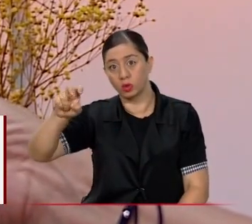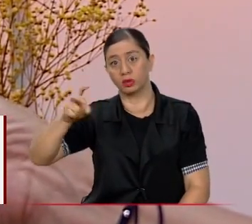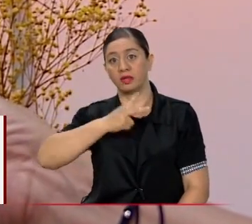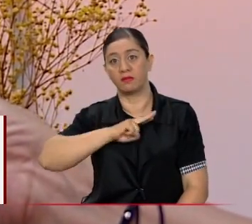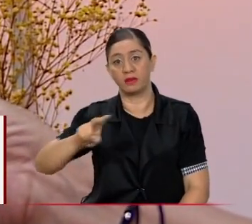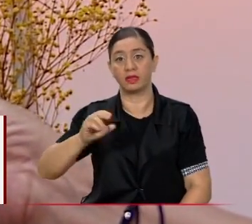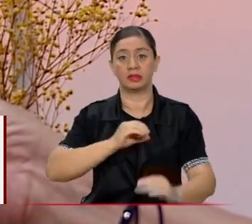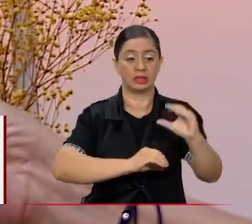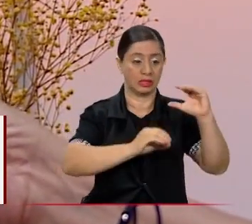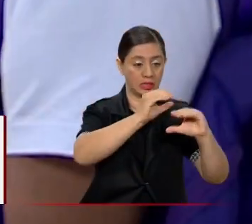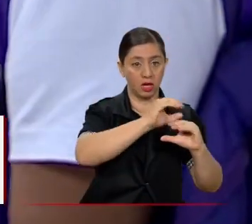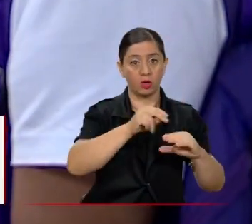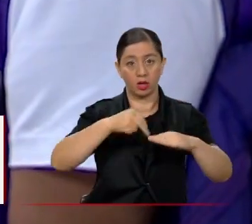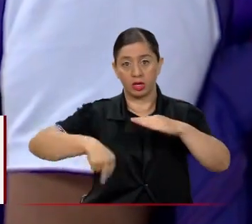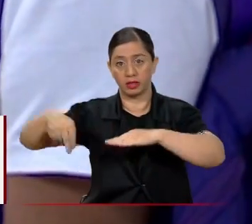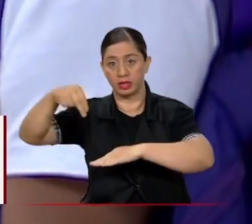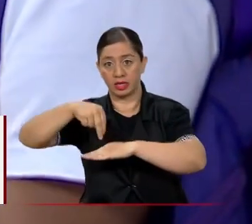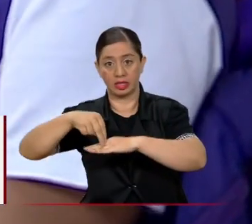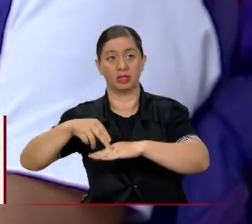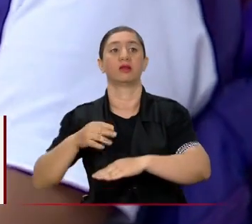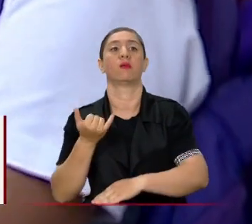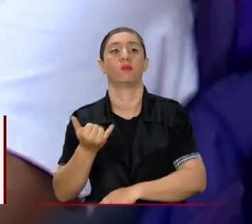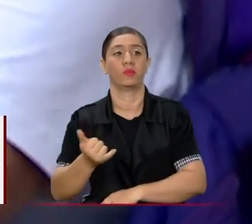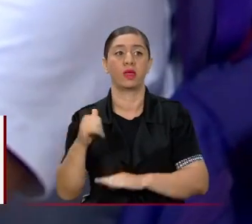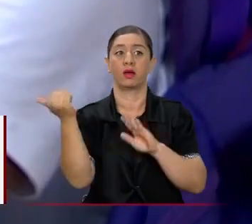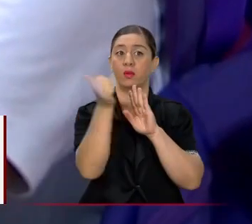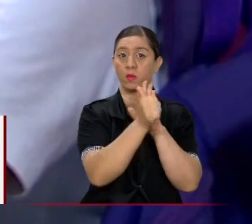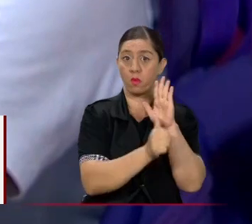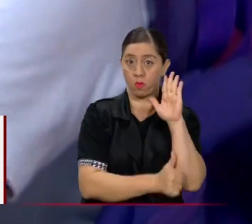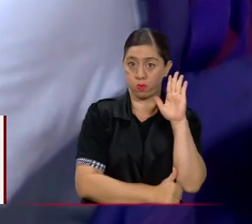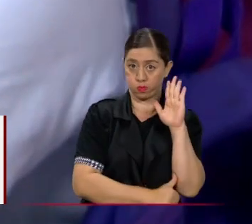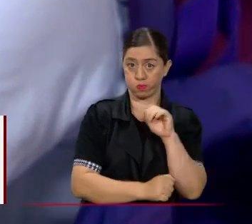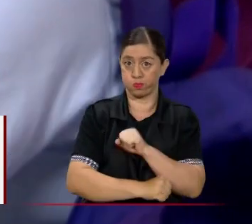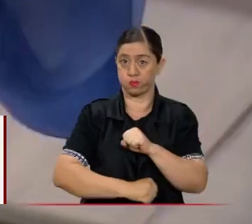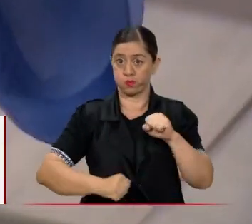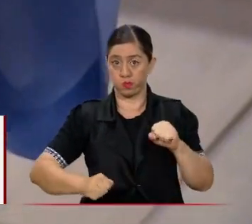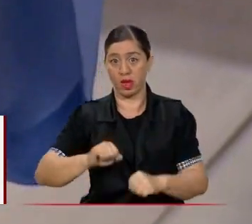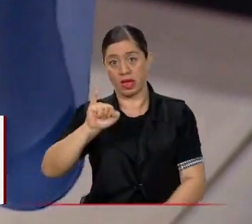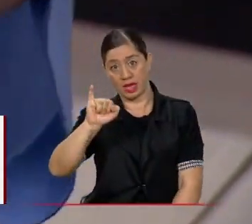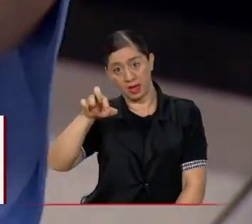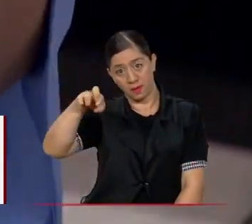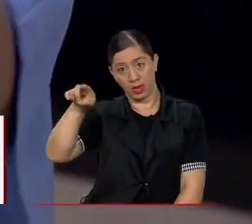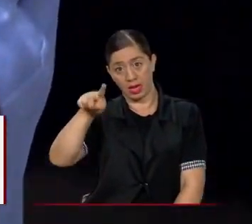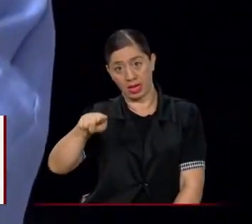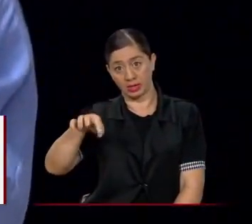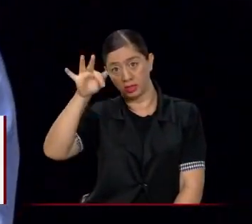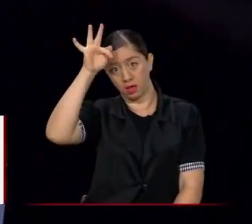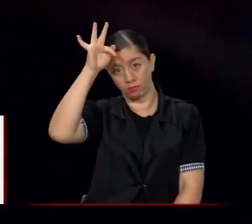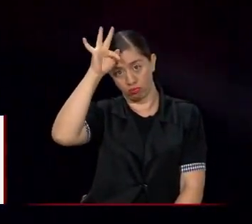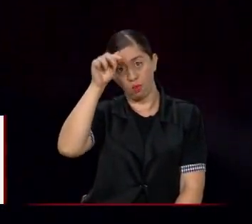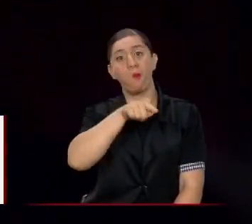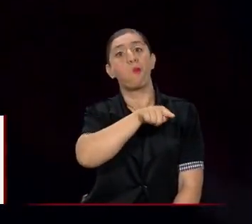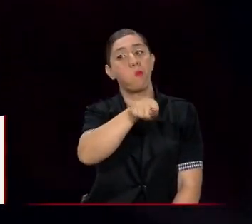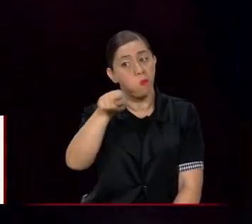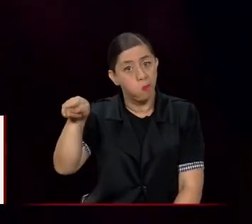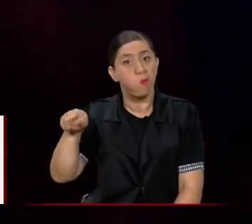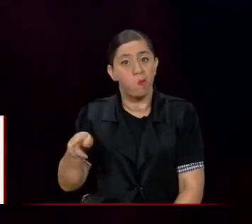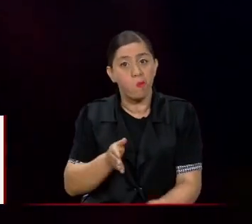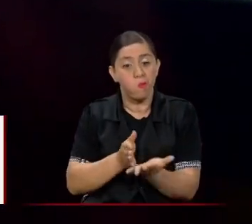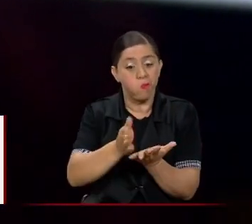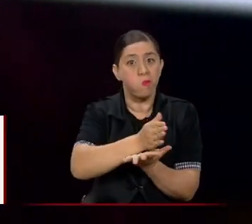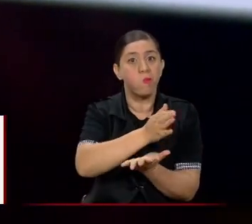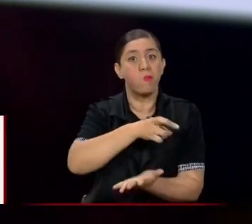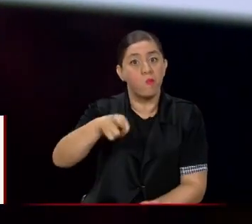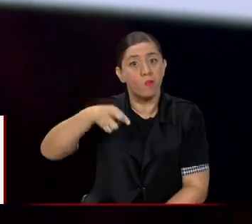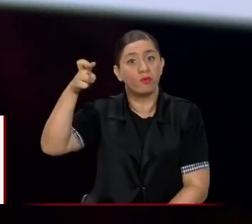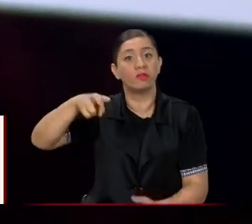Cauca, Nariño, Centro. En el programa de obesidad de las distintas IPS en Cali, hay equipos multidisciplinarios para